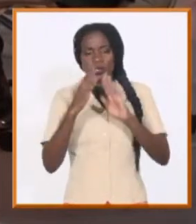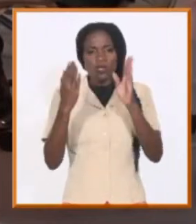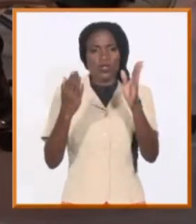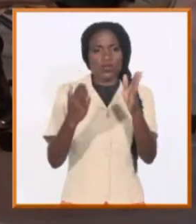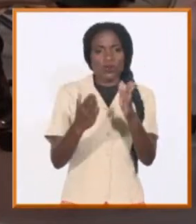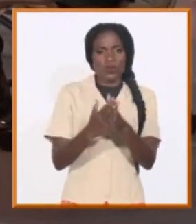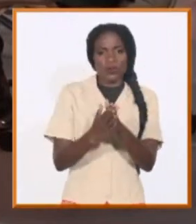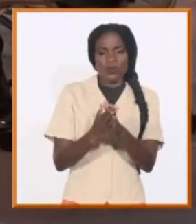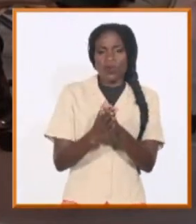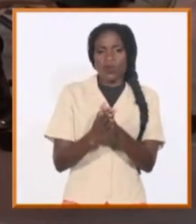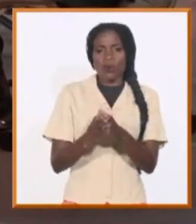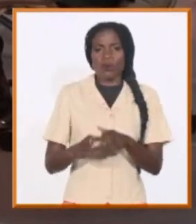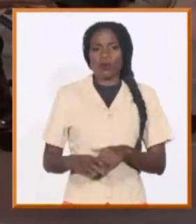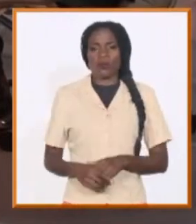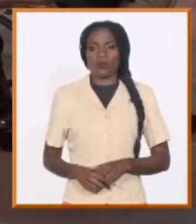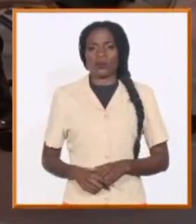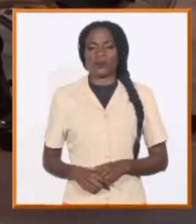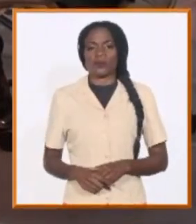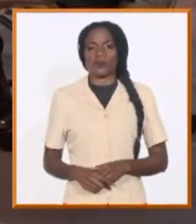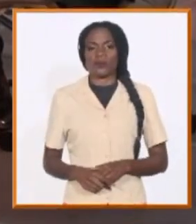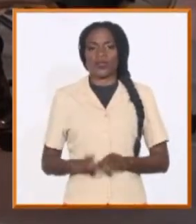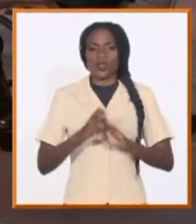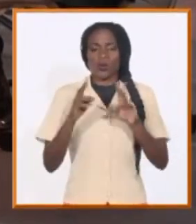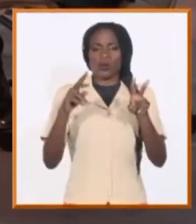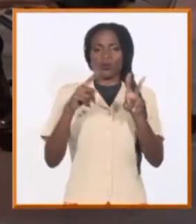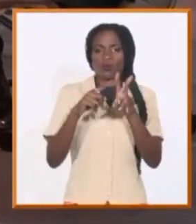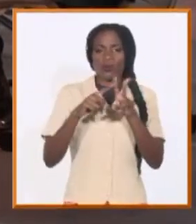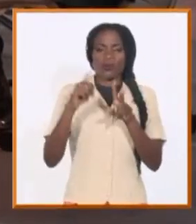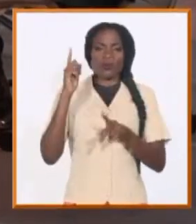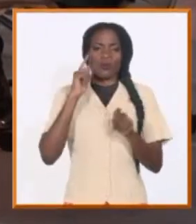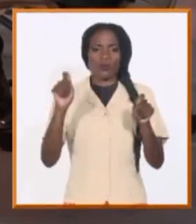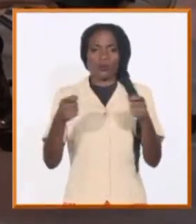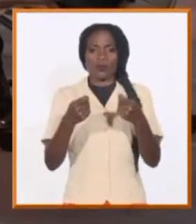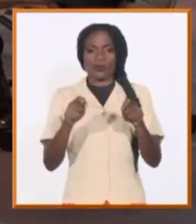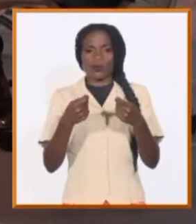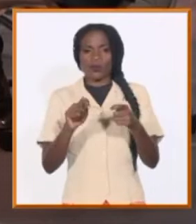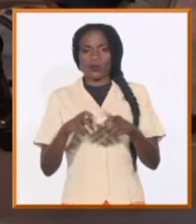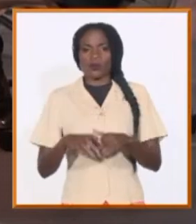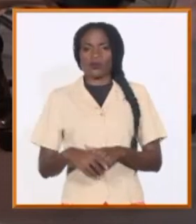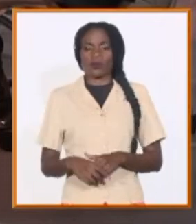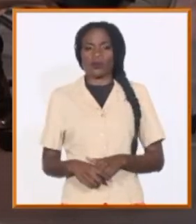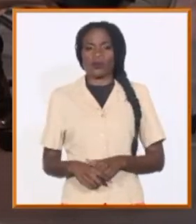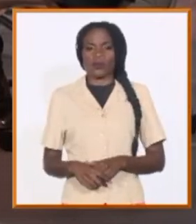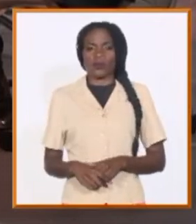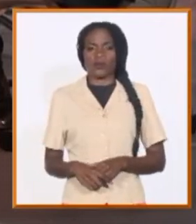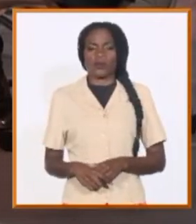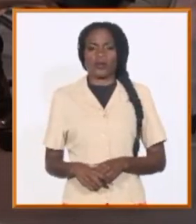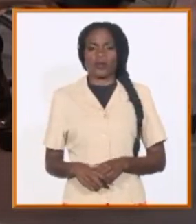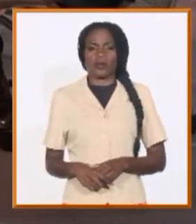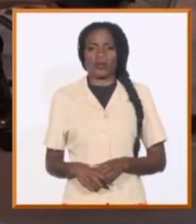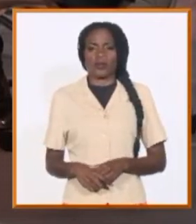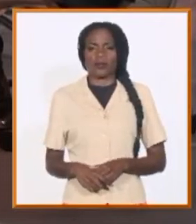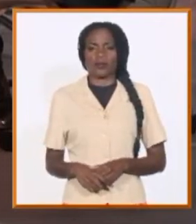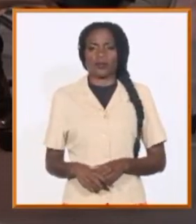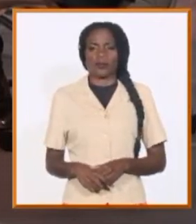están con nosotros, a televidentes, radioyentes. Me voy a quedar con 2 palabras que has dicho en las